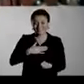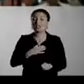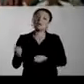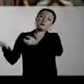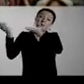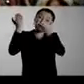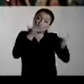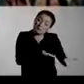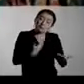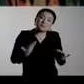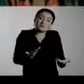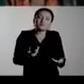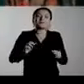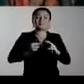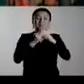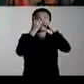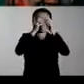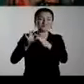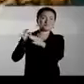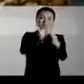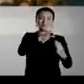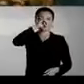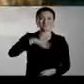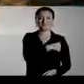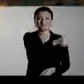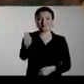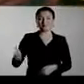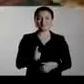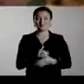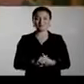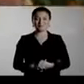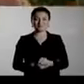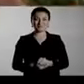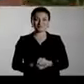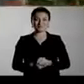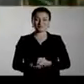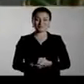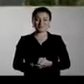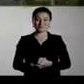invito entonces a construir juntos el Chile de todos.